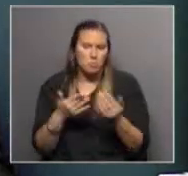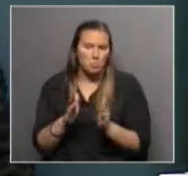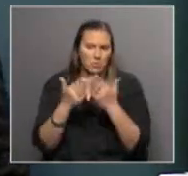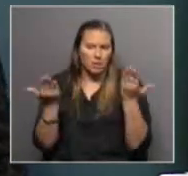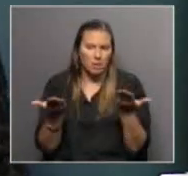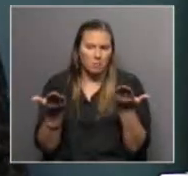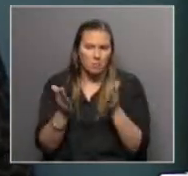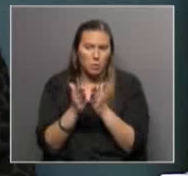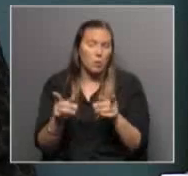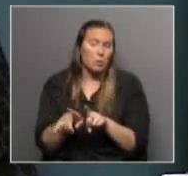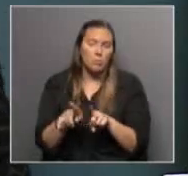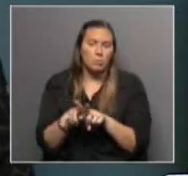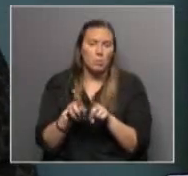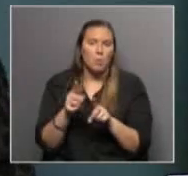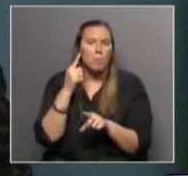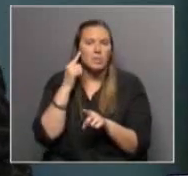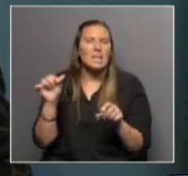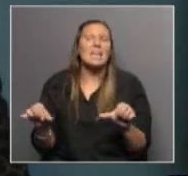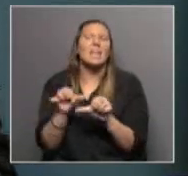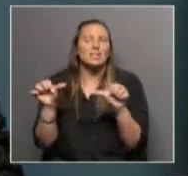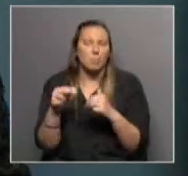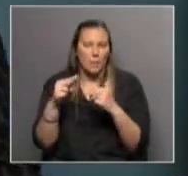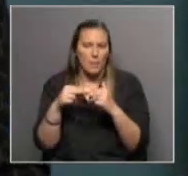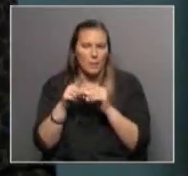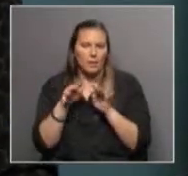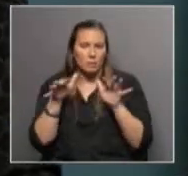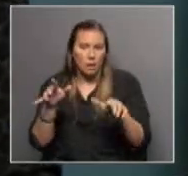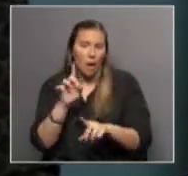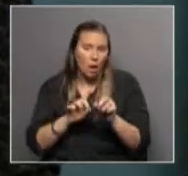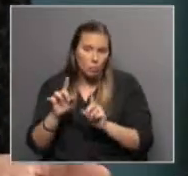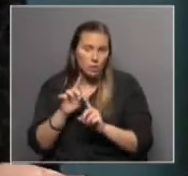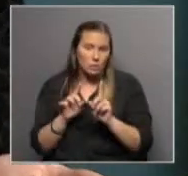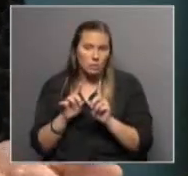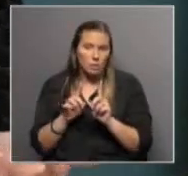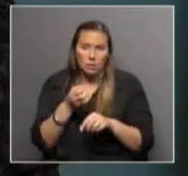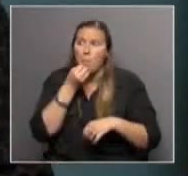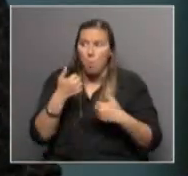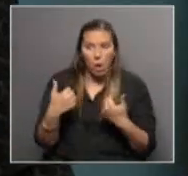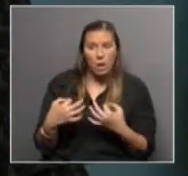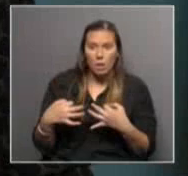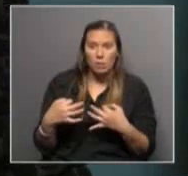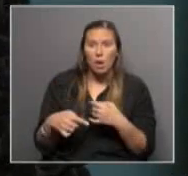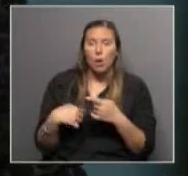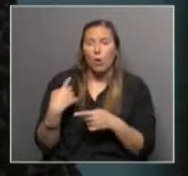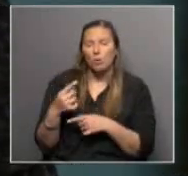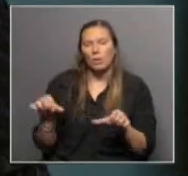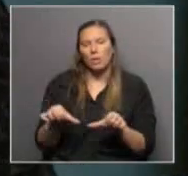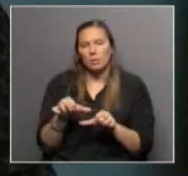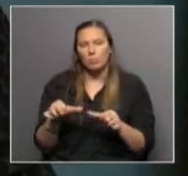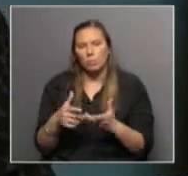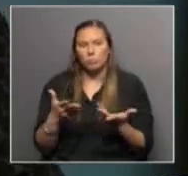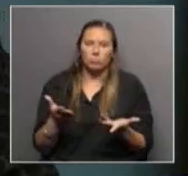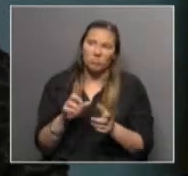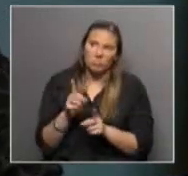lees esto es lo mismo es capaz hay que pensar qué hacemos en redes y algunas cosas que hacemos en redes están buenísimas y otras cosas que hacemos en redes